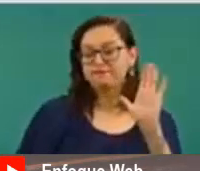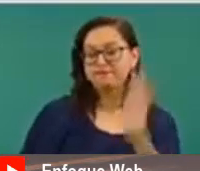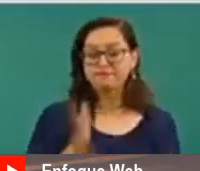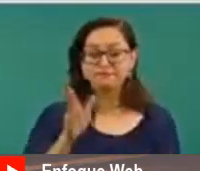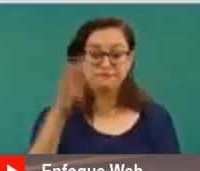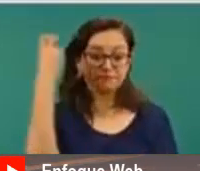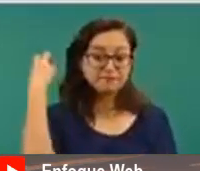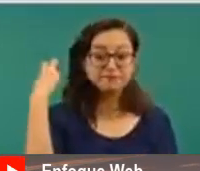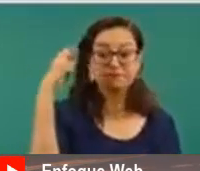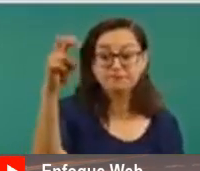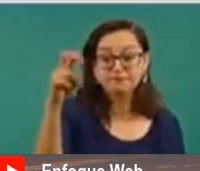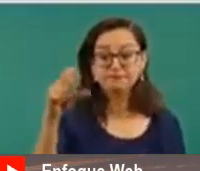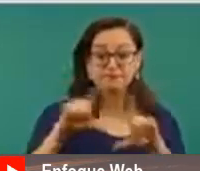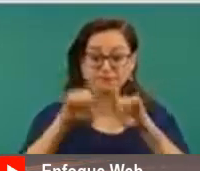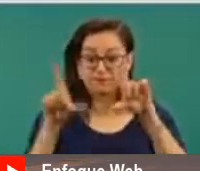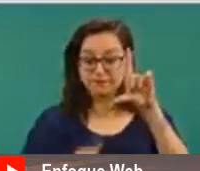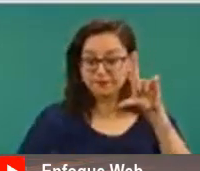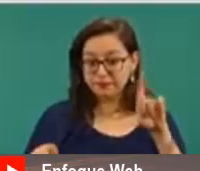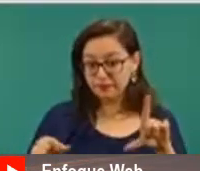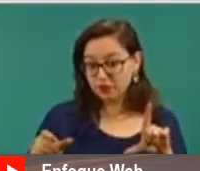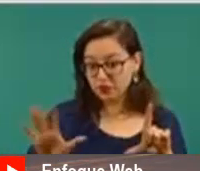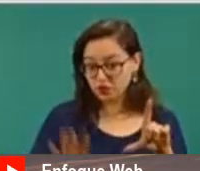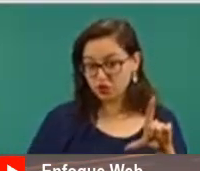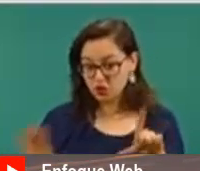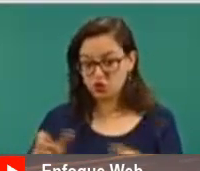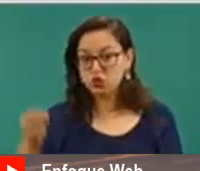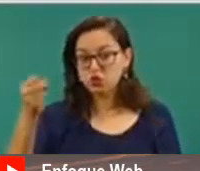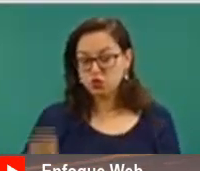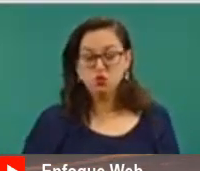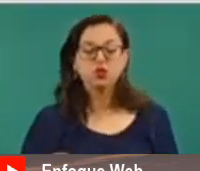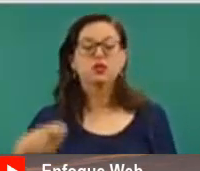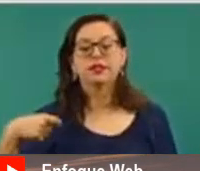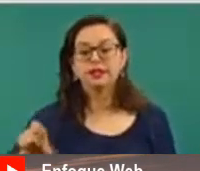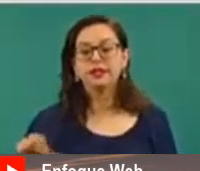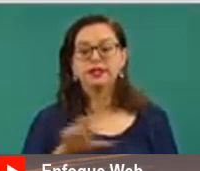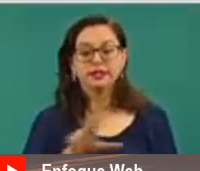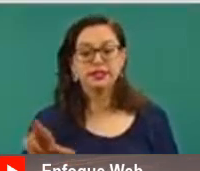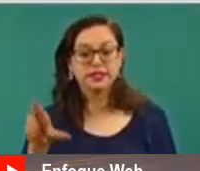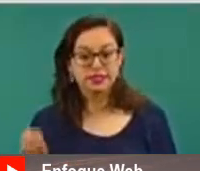al sureste, vamos a Quintana Roo, Yucatán,